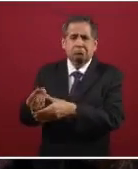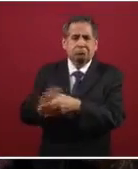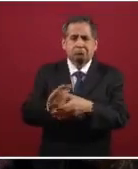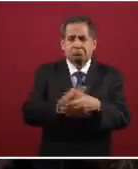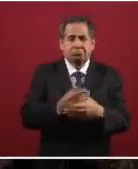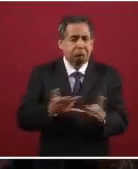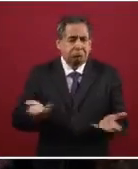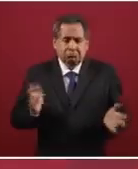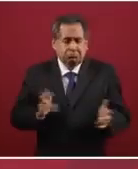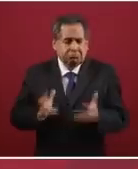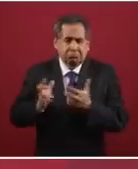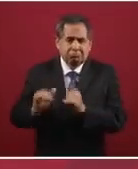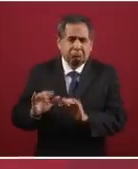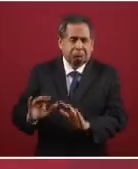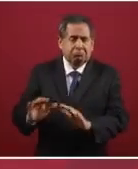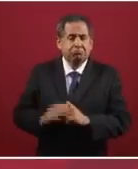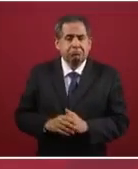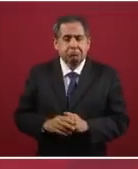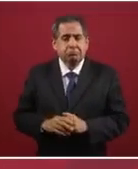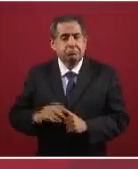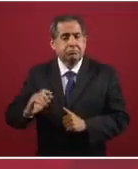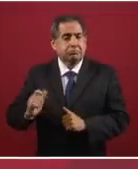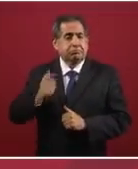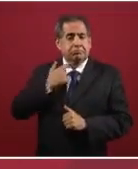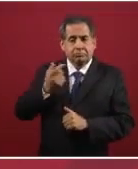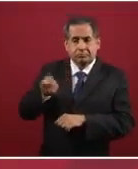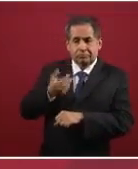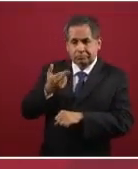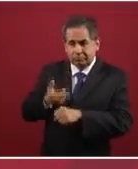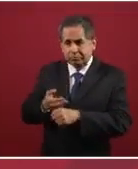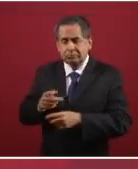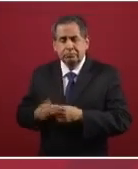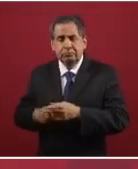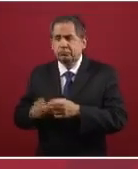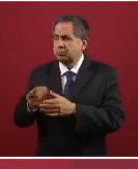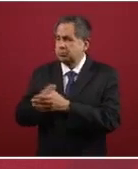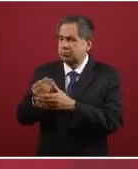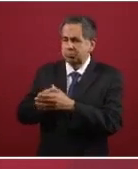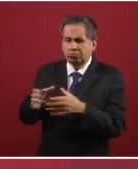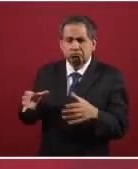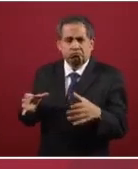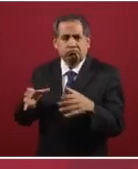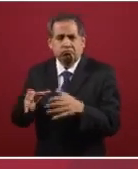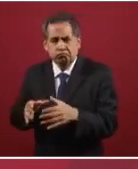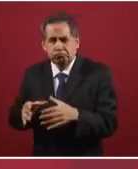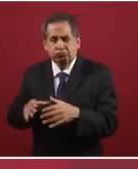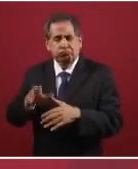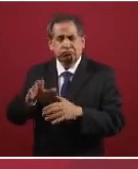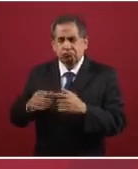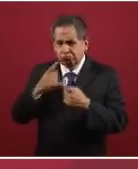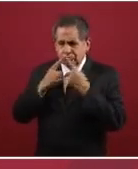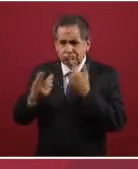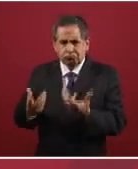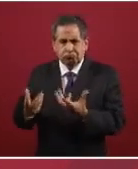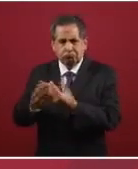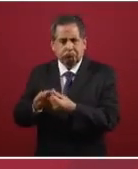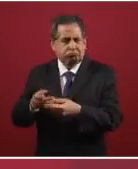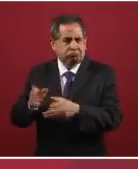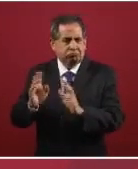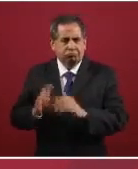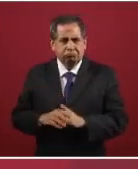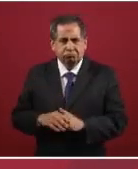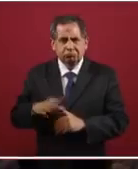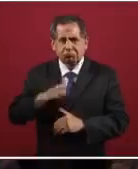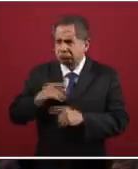donde los que fueron secretarios de Relaciones Exteriores a veces se reúnen y